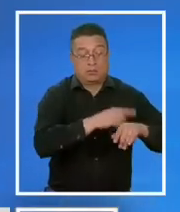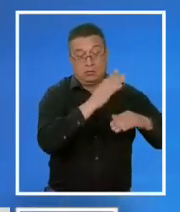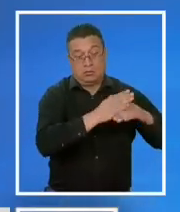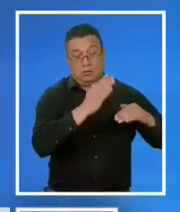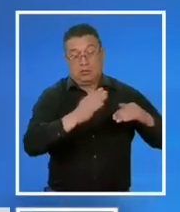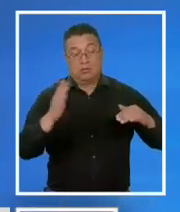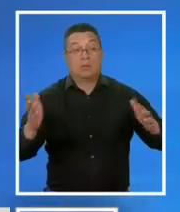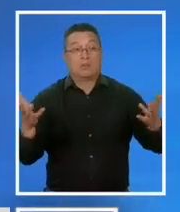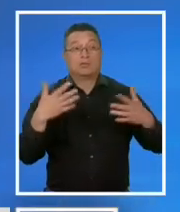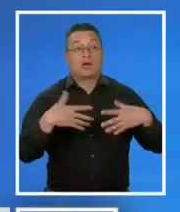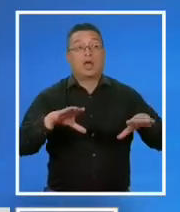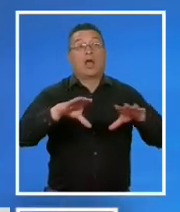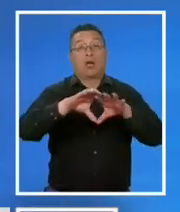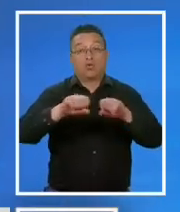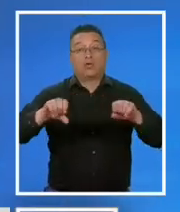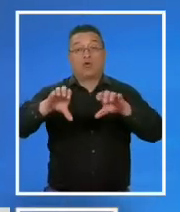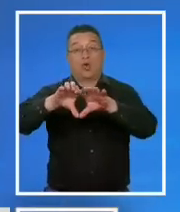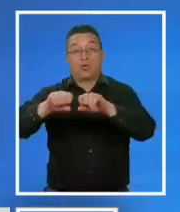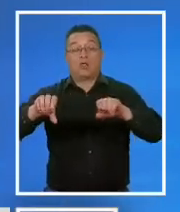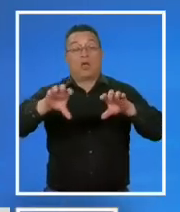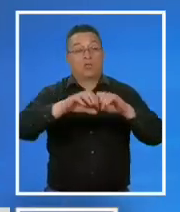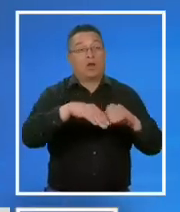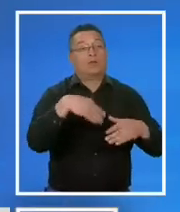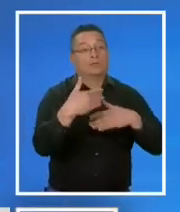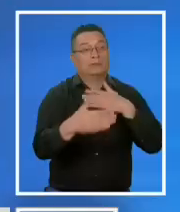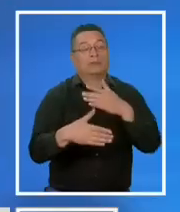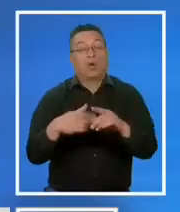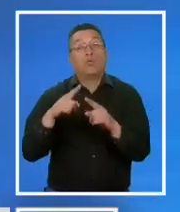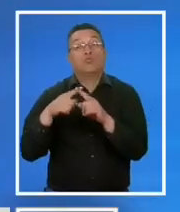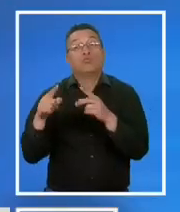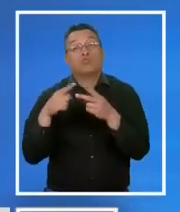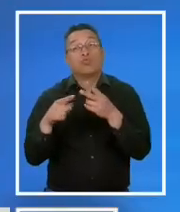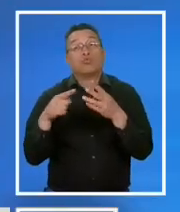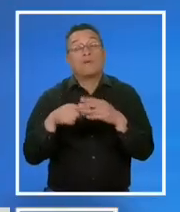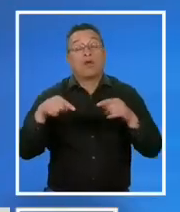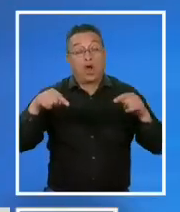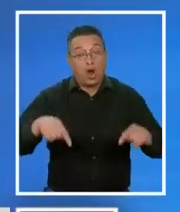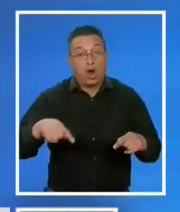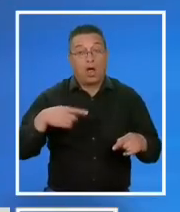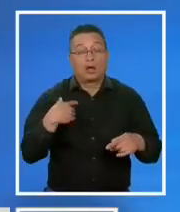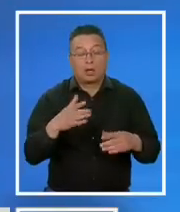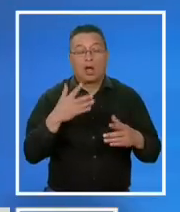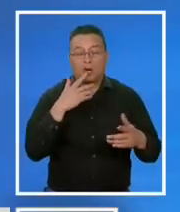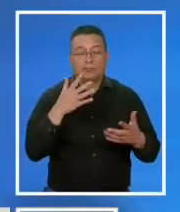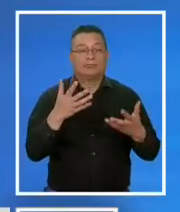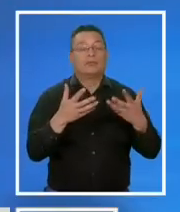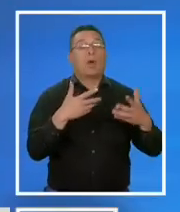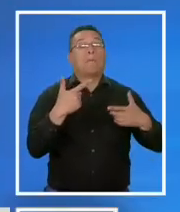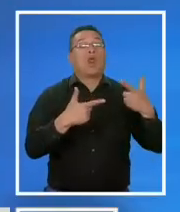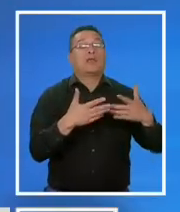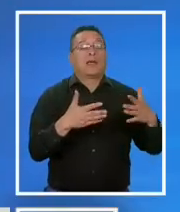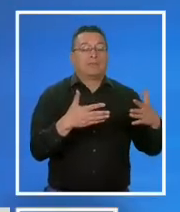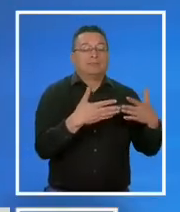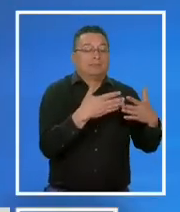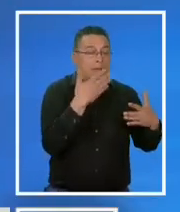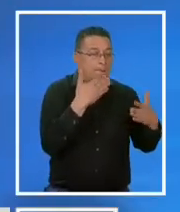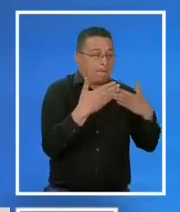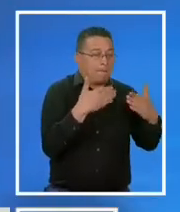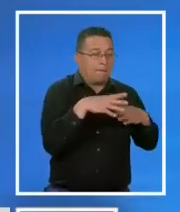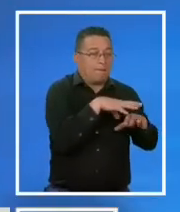gracias a que hubo acuerdos Ah Y que muchas veces hoy día se habla de la cocina política y finalmente